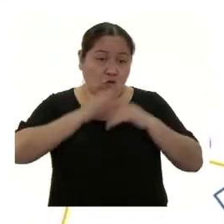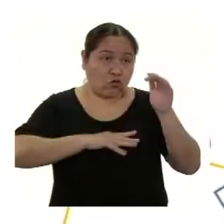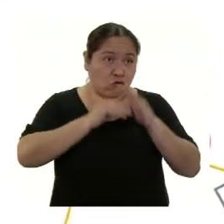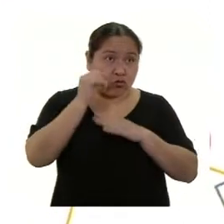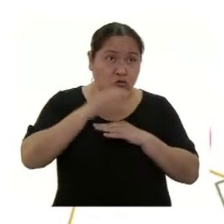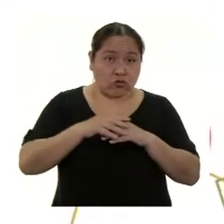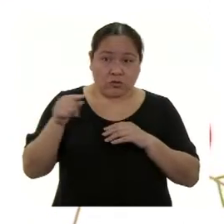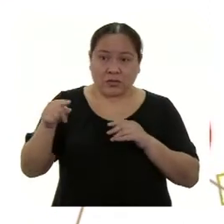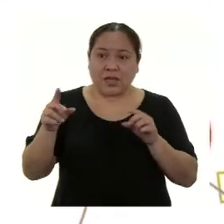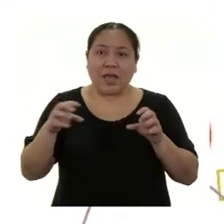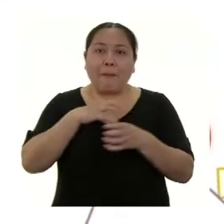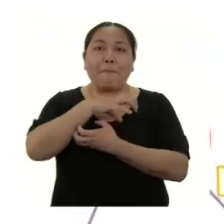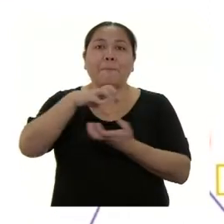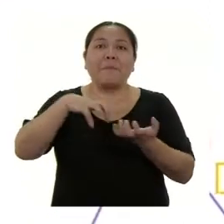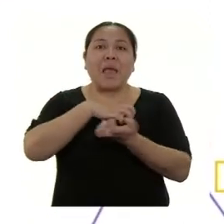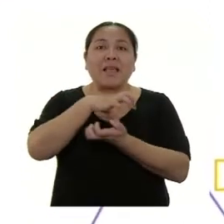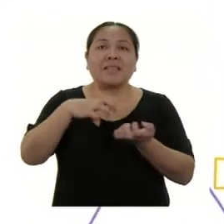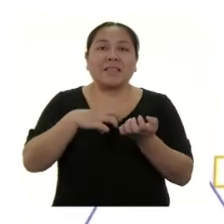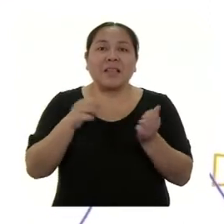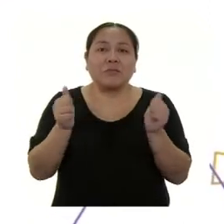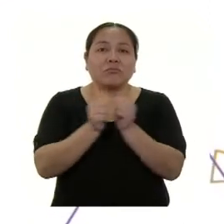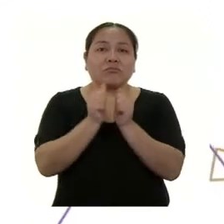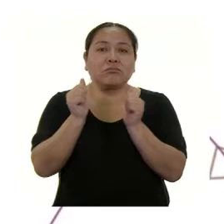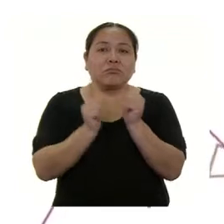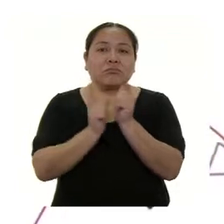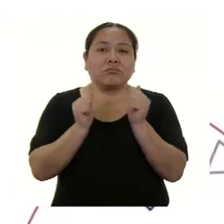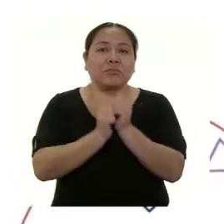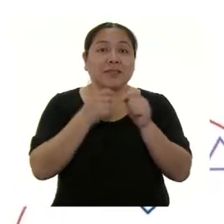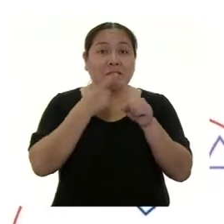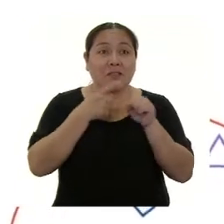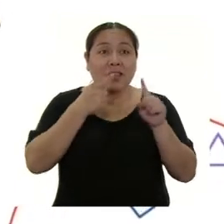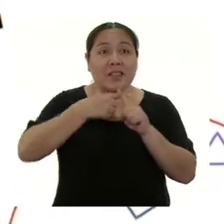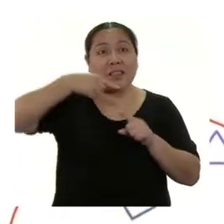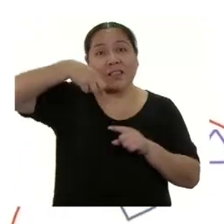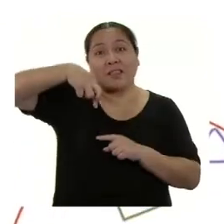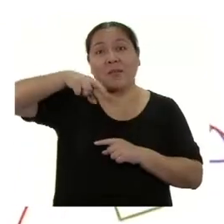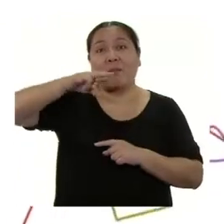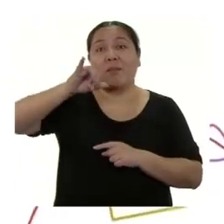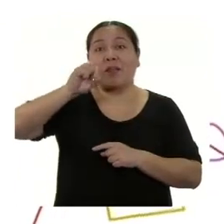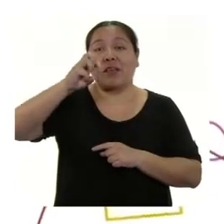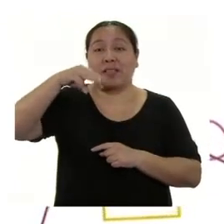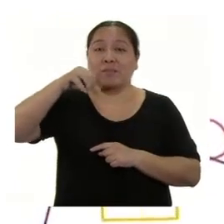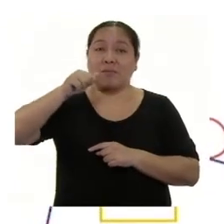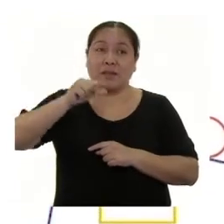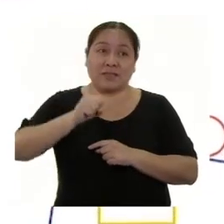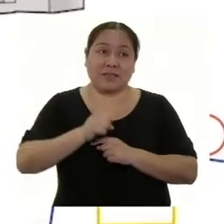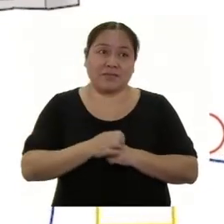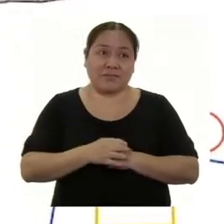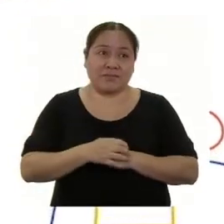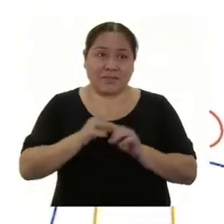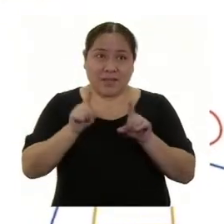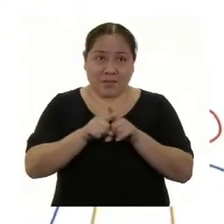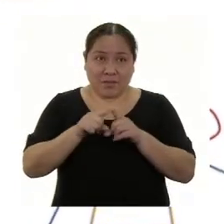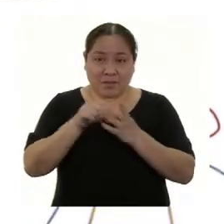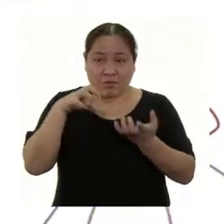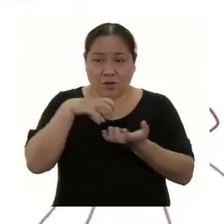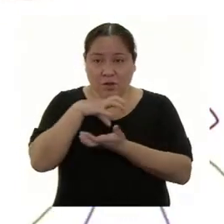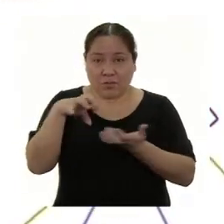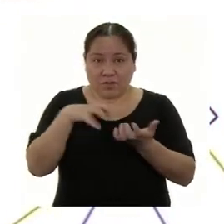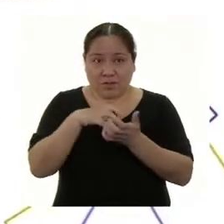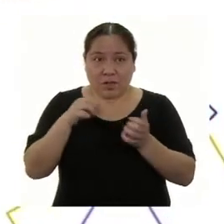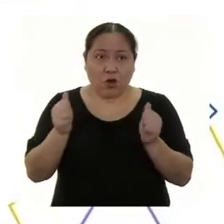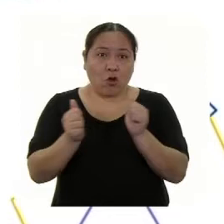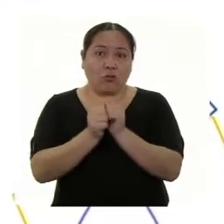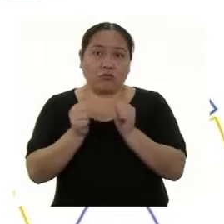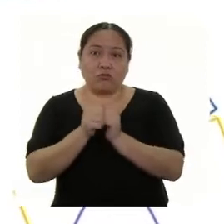que combinan diferentes tipos de prismas de distintos tamaños y formas. Incluso se pueden mezclar con